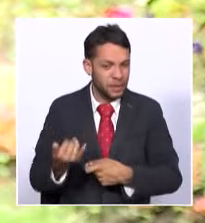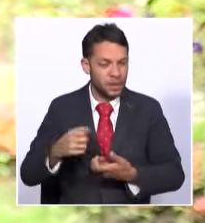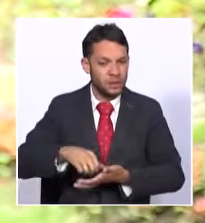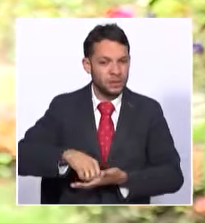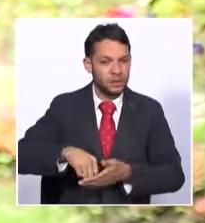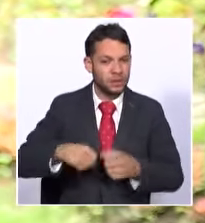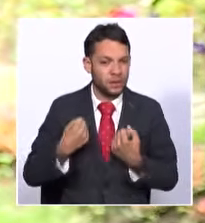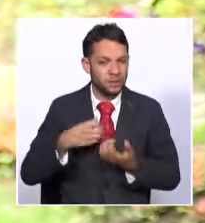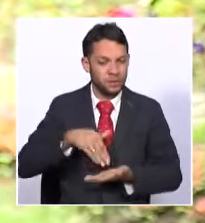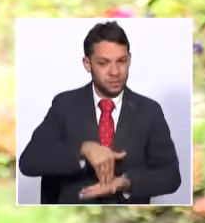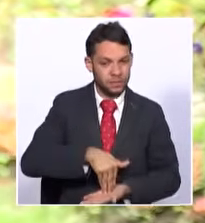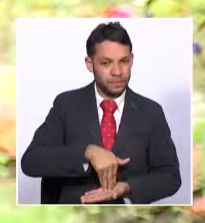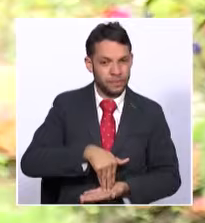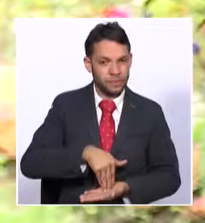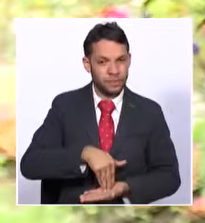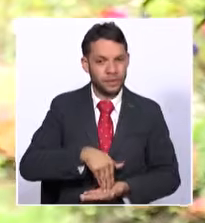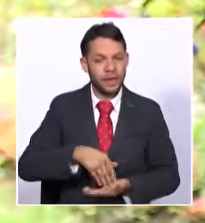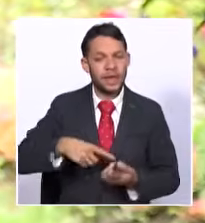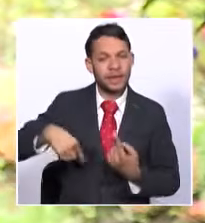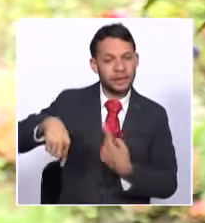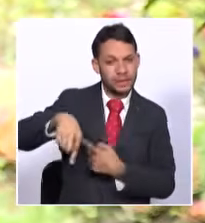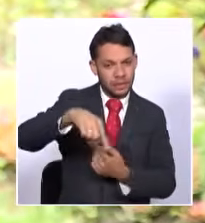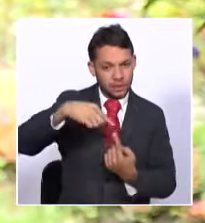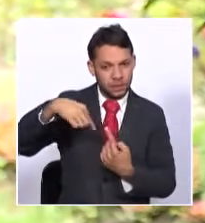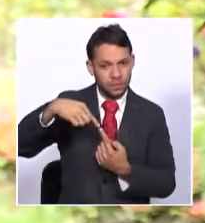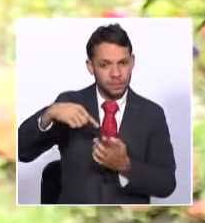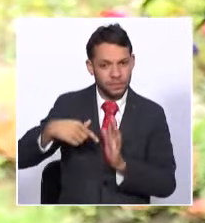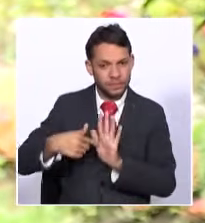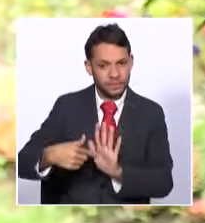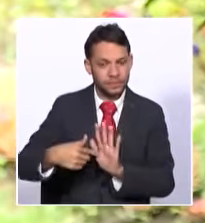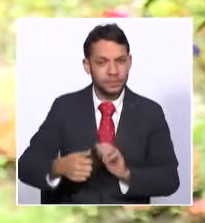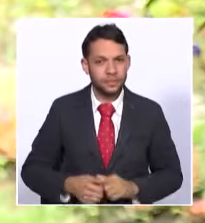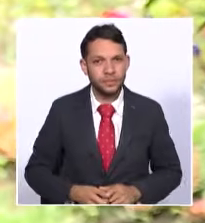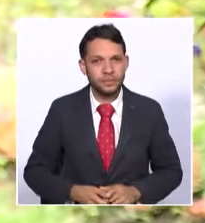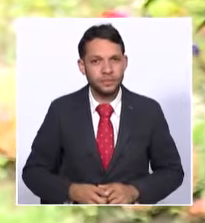posturales. Démonos la vuelta, por favor, doctor Andrés.